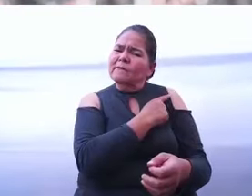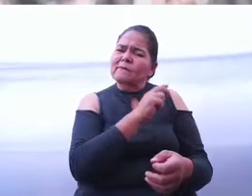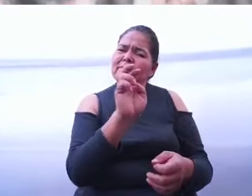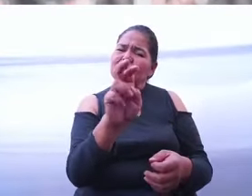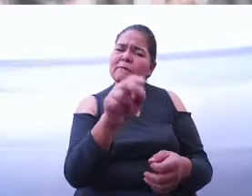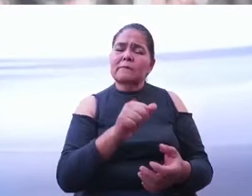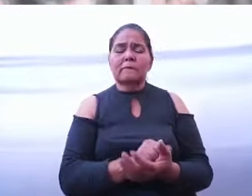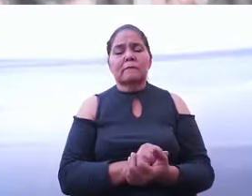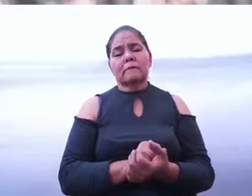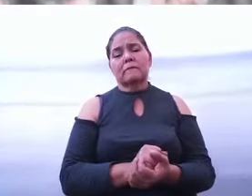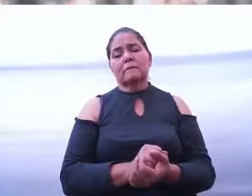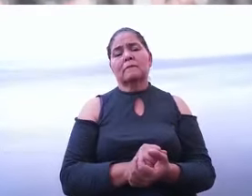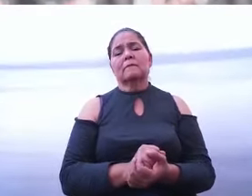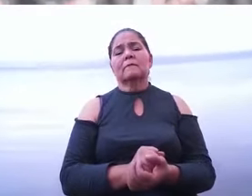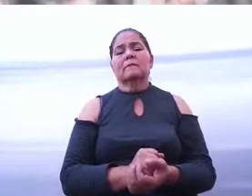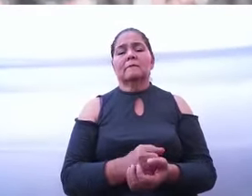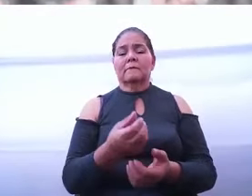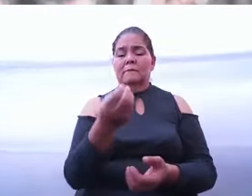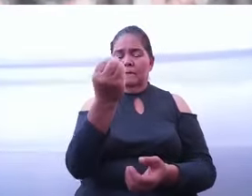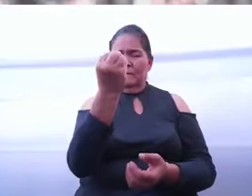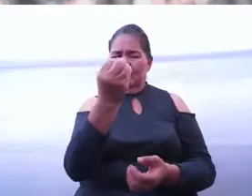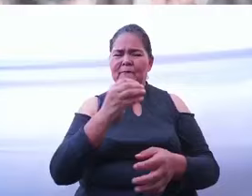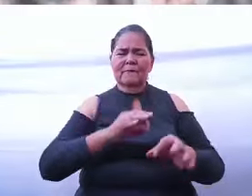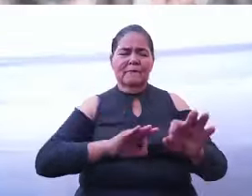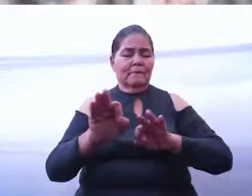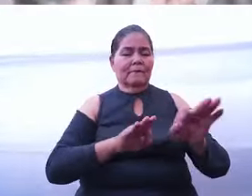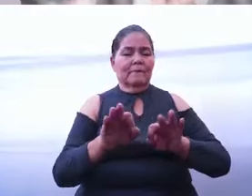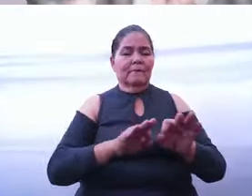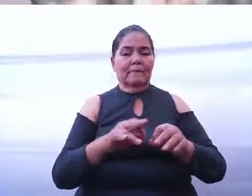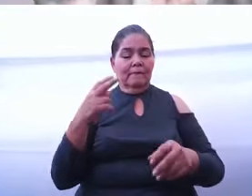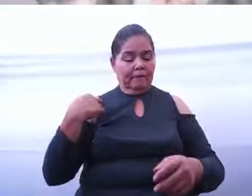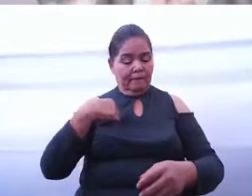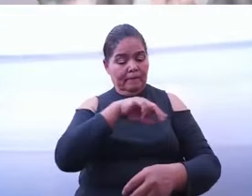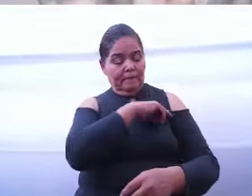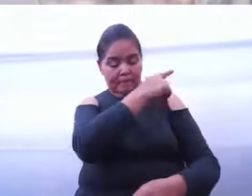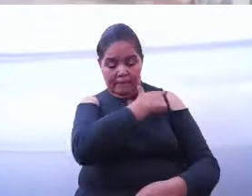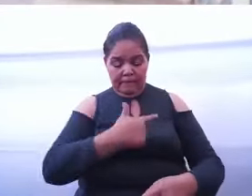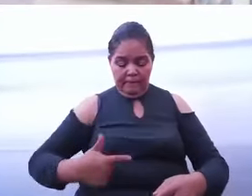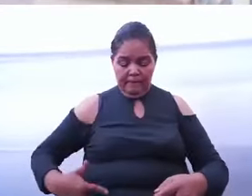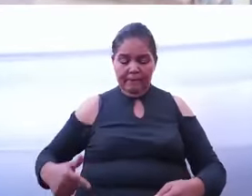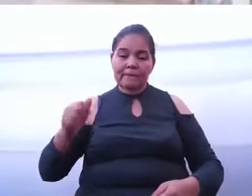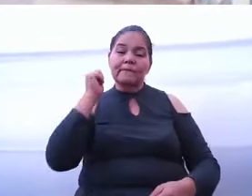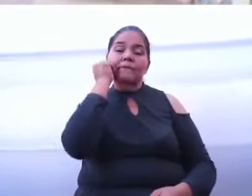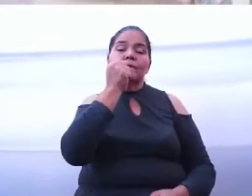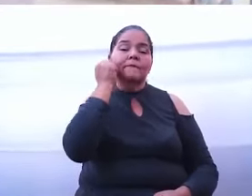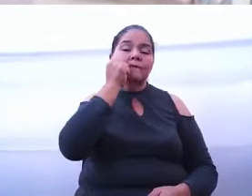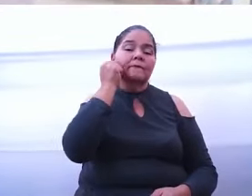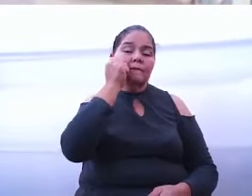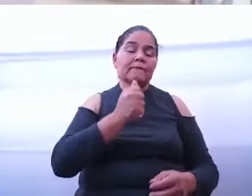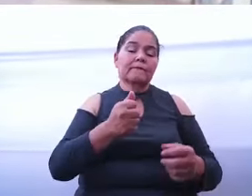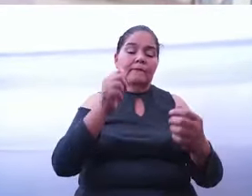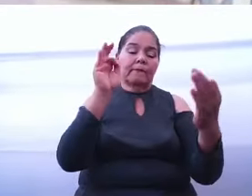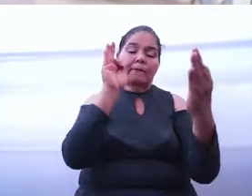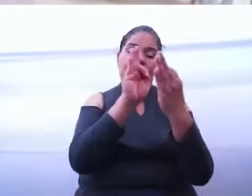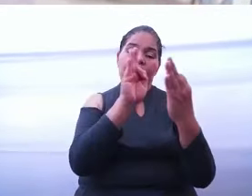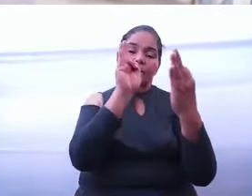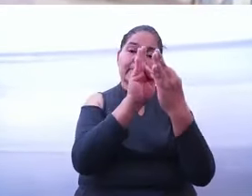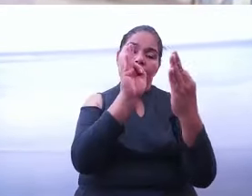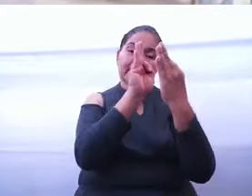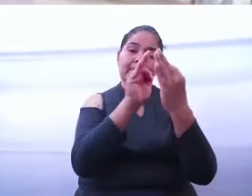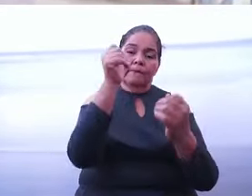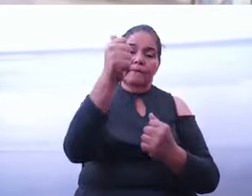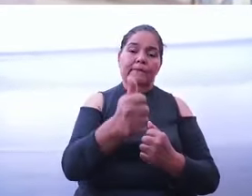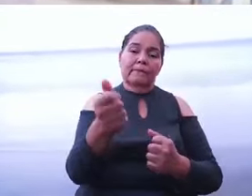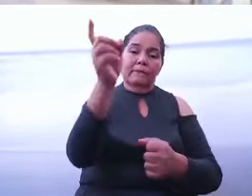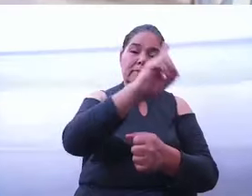estado que tiene tanto por trabajar. Vamos a hacer un gobierno permanentemente presente, entendiendo